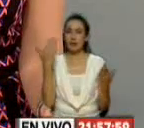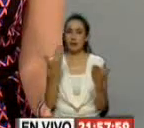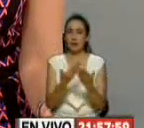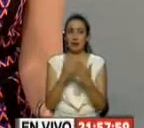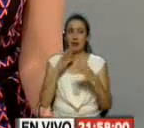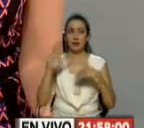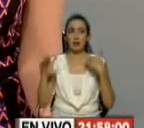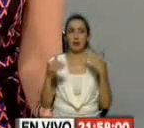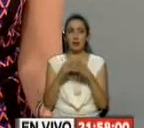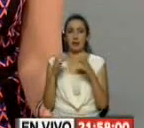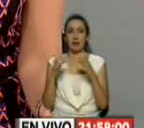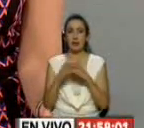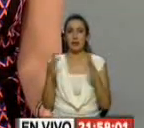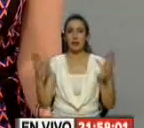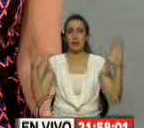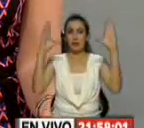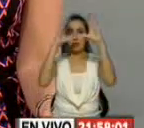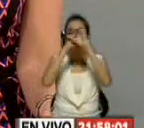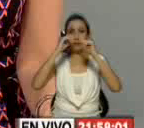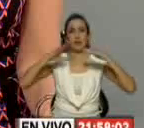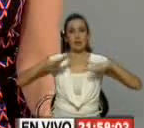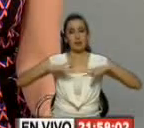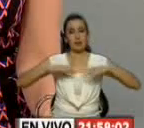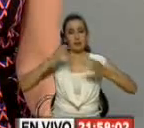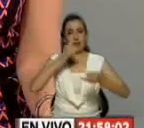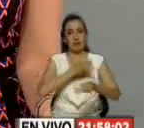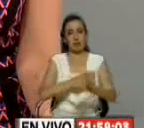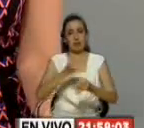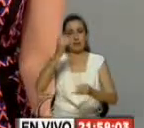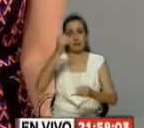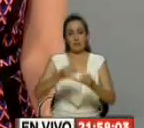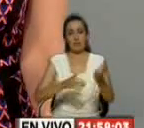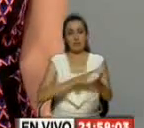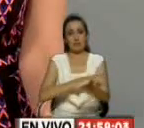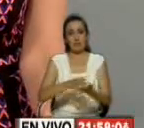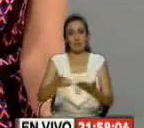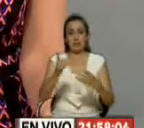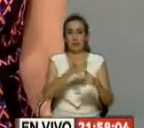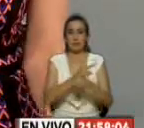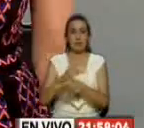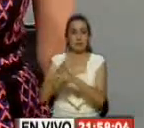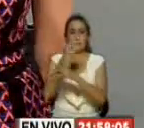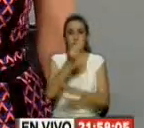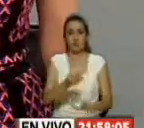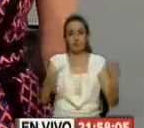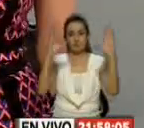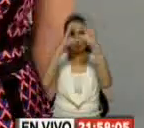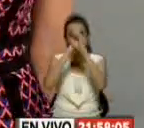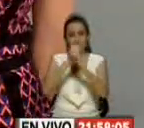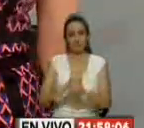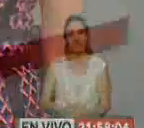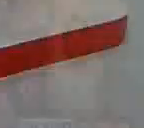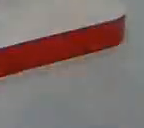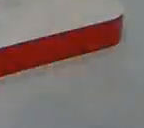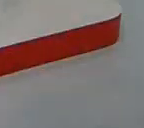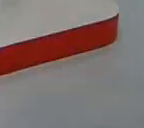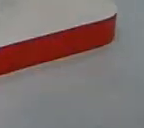gracias por acompañarnos. Que disfruten su fin de semana, su feriado, con mucho cuidado. Pasen bien. Nos vemos el lunes.